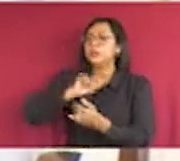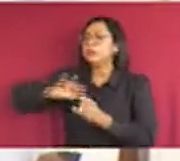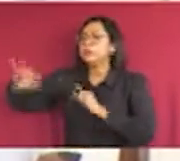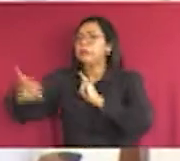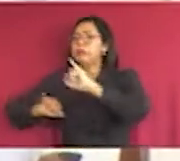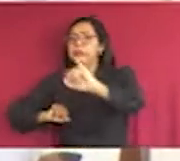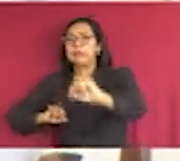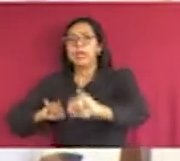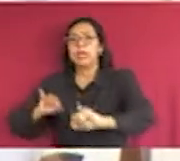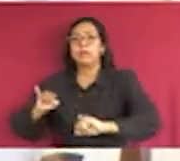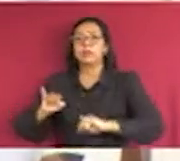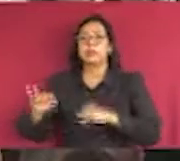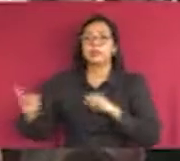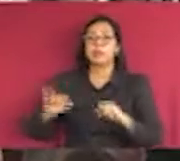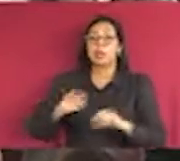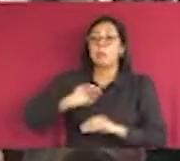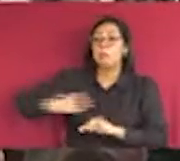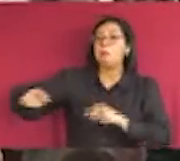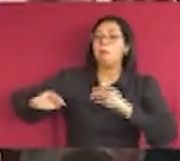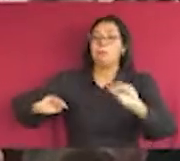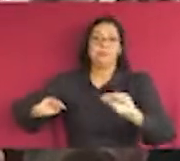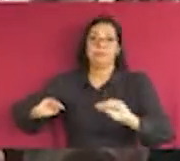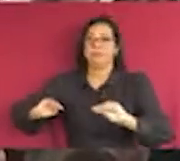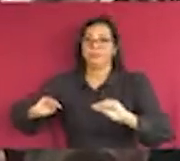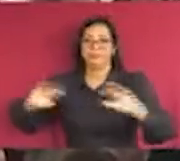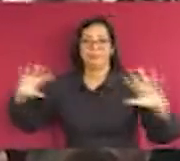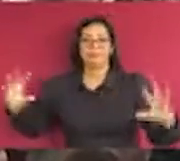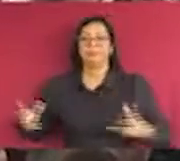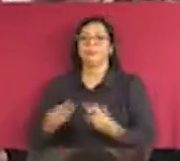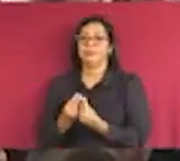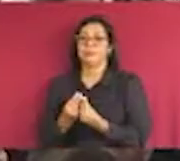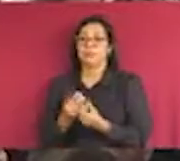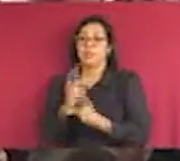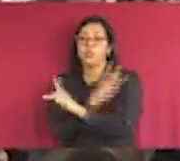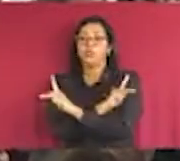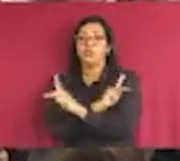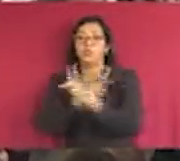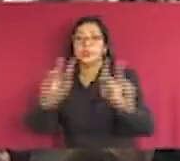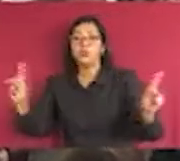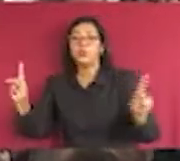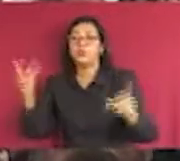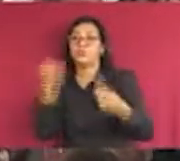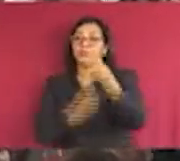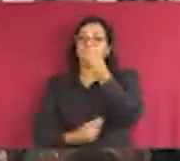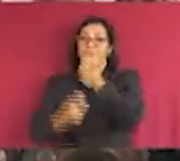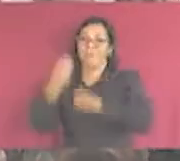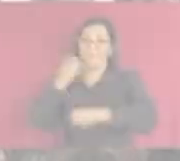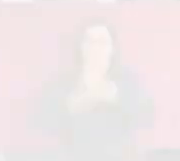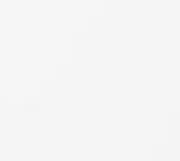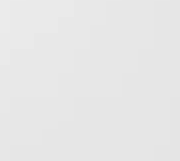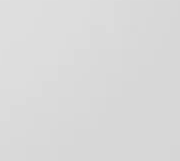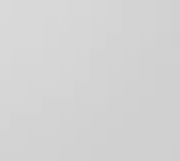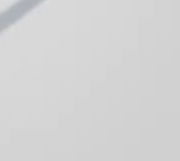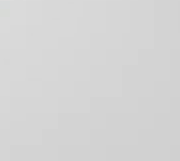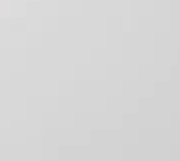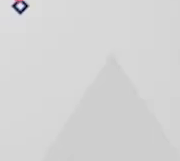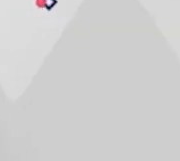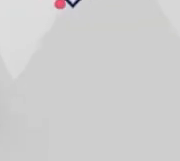serán fundamentales. Nadie debe tener carencia alimentaria en todo nuestro estado.